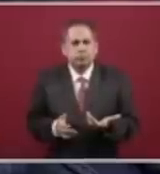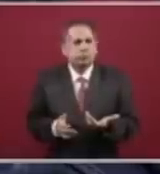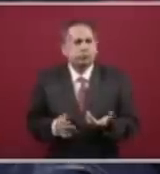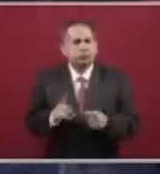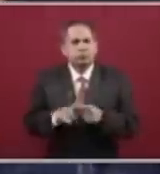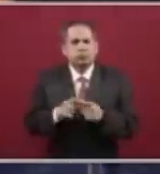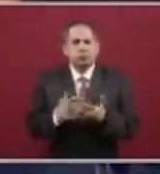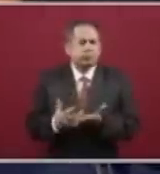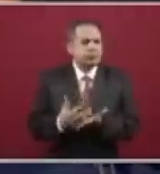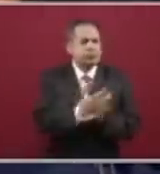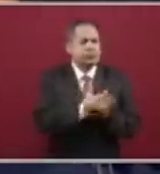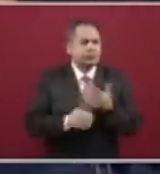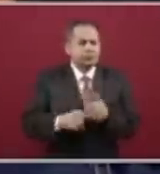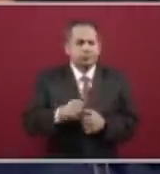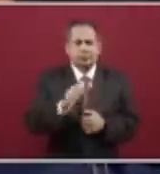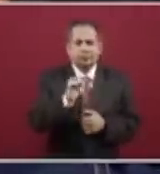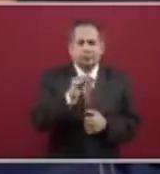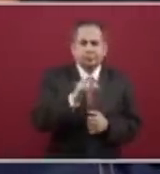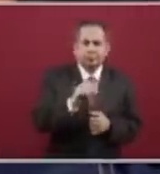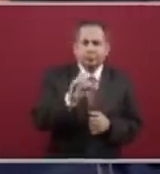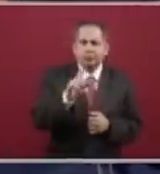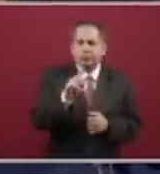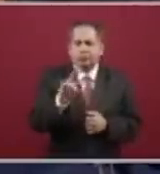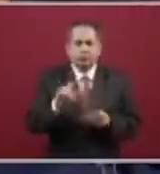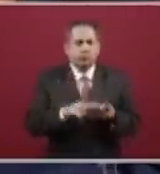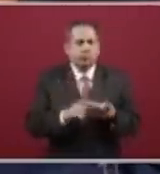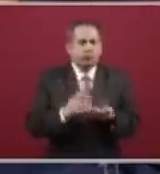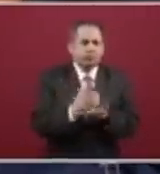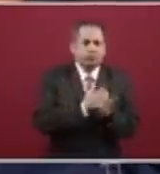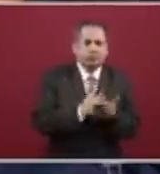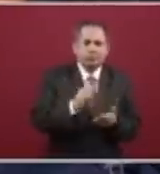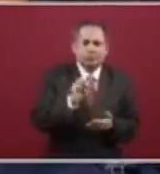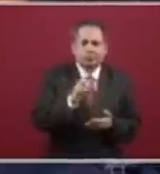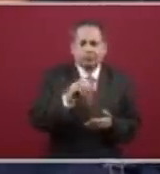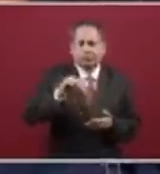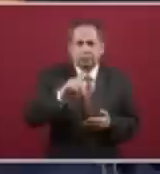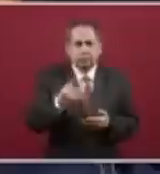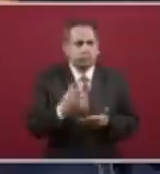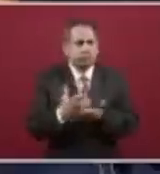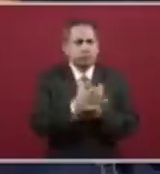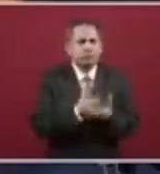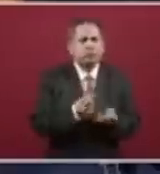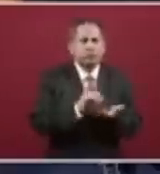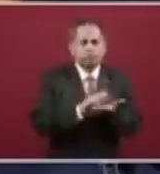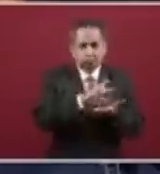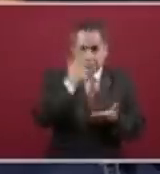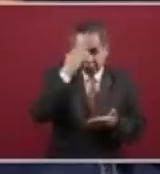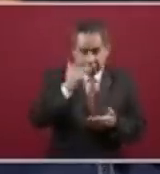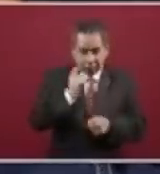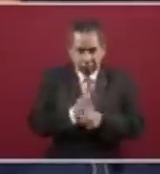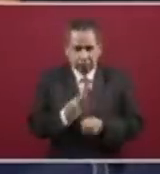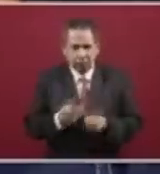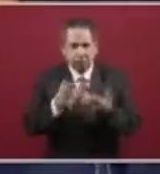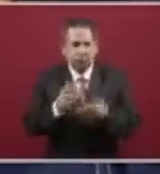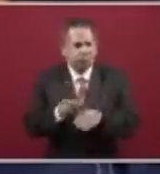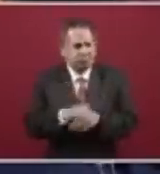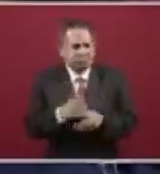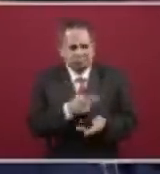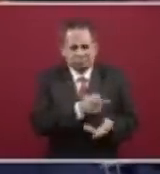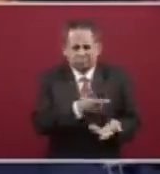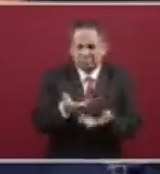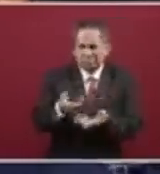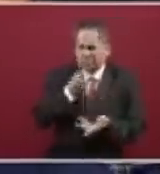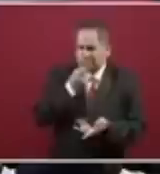alfredo elías ayub y alfredo del mazo por esta colaboración en el proyecto de ley y bajo qué términos cuál es el servicio que ha